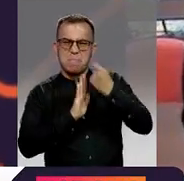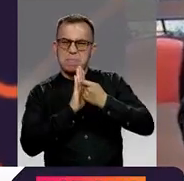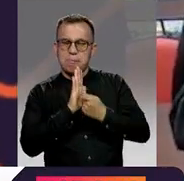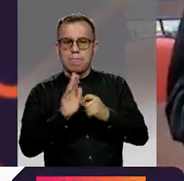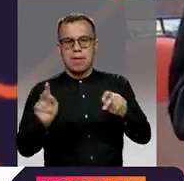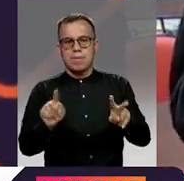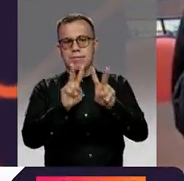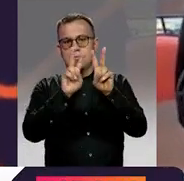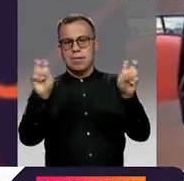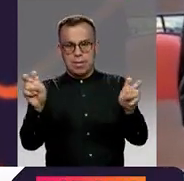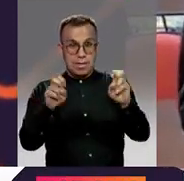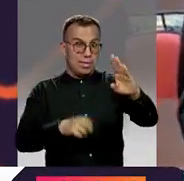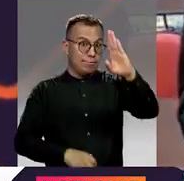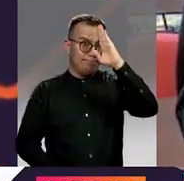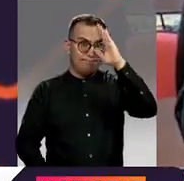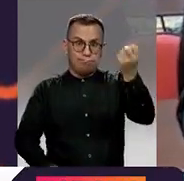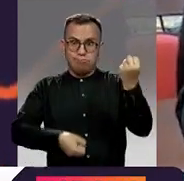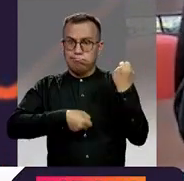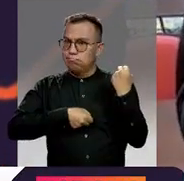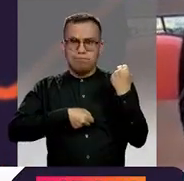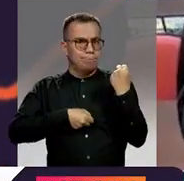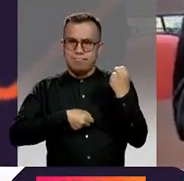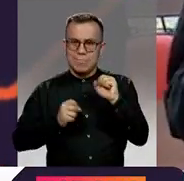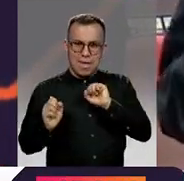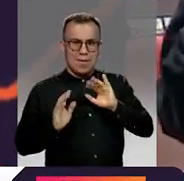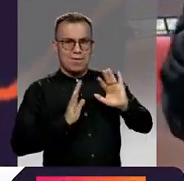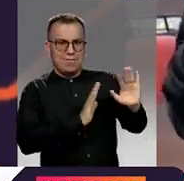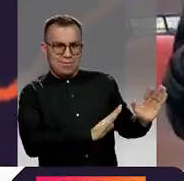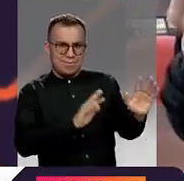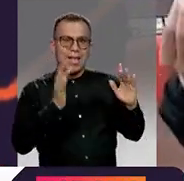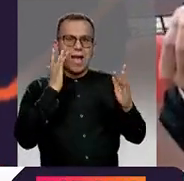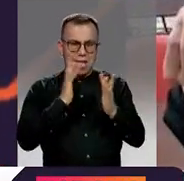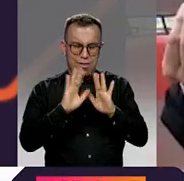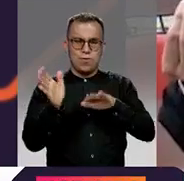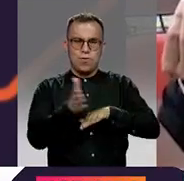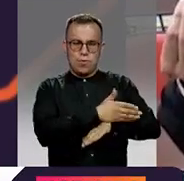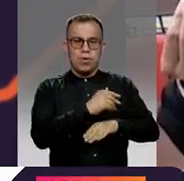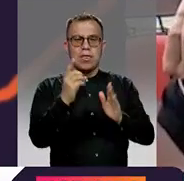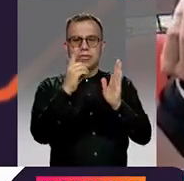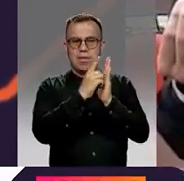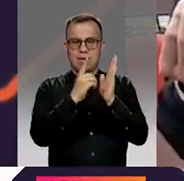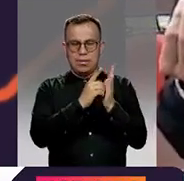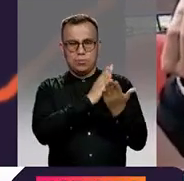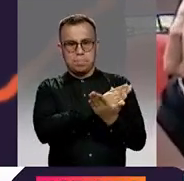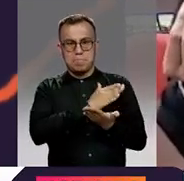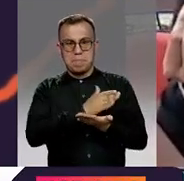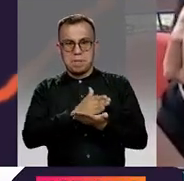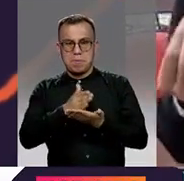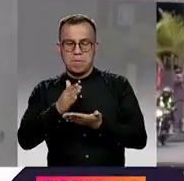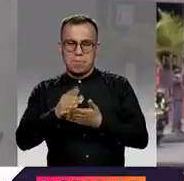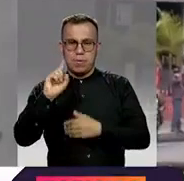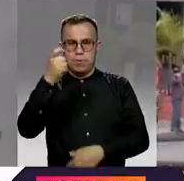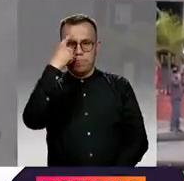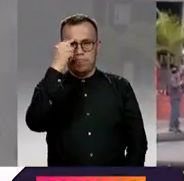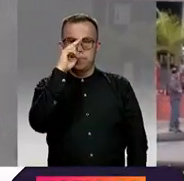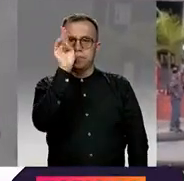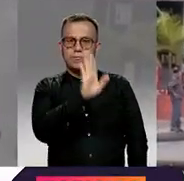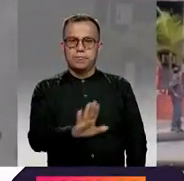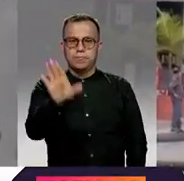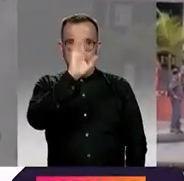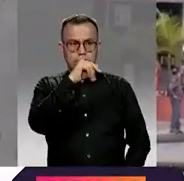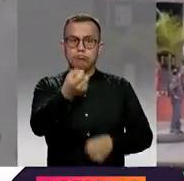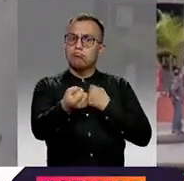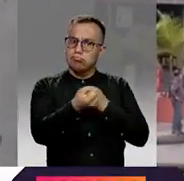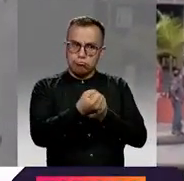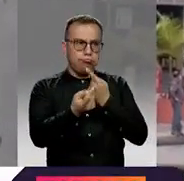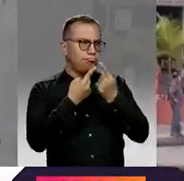en el tema de desmilitarizar, específicamente con la derogatoria de diferentes decretos que se han llevado a cabo por parte del gobierno nacional. Anunciaron que apoyan